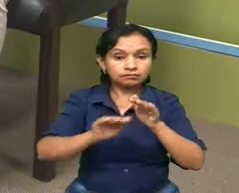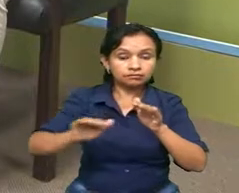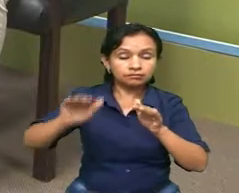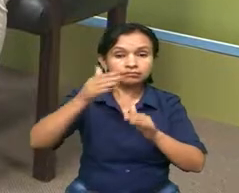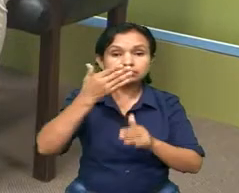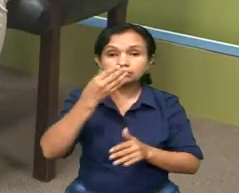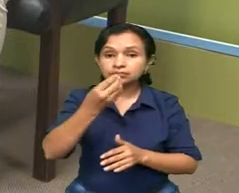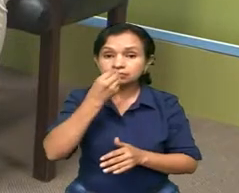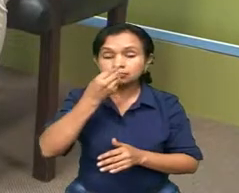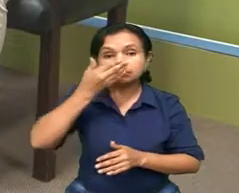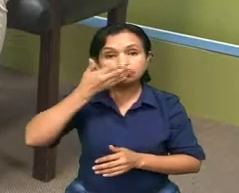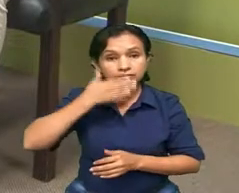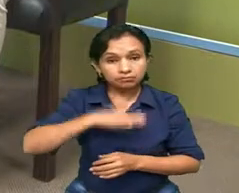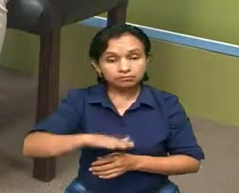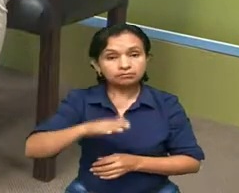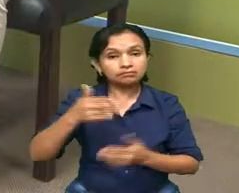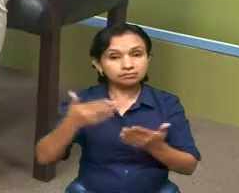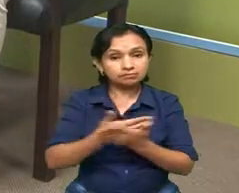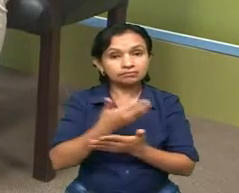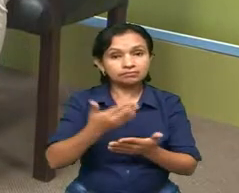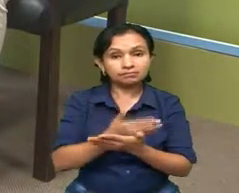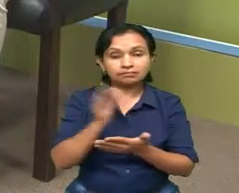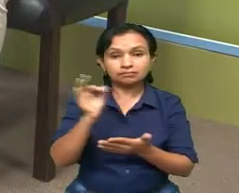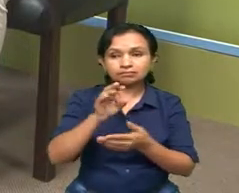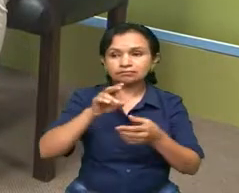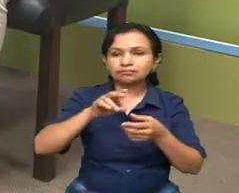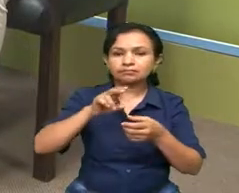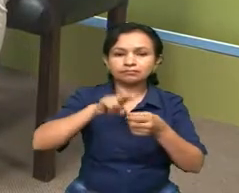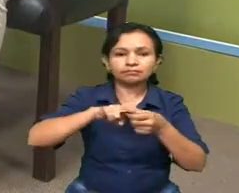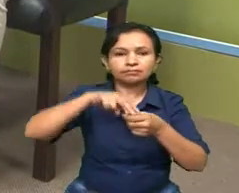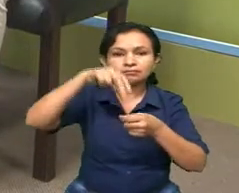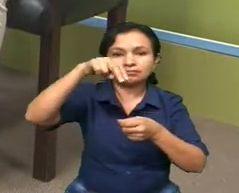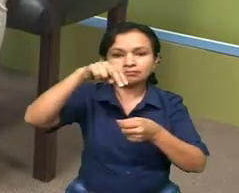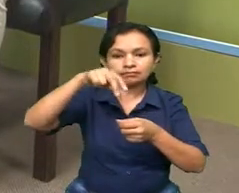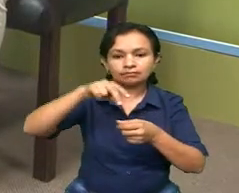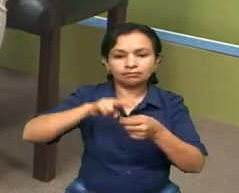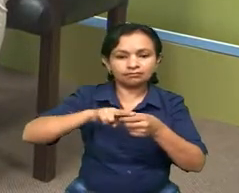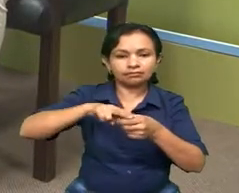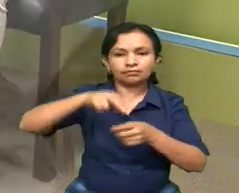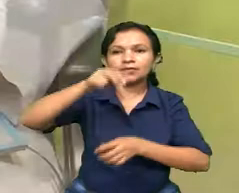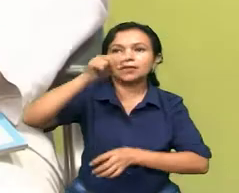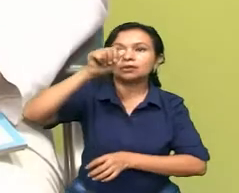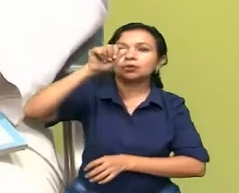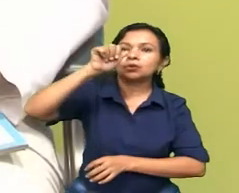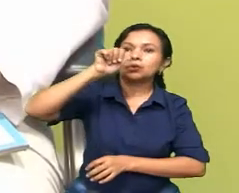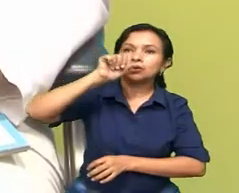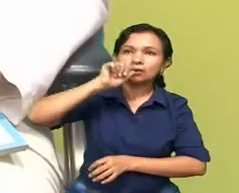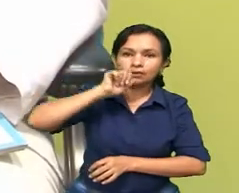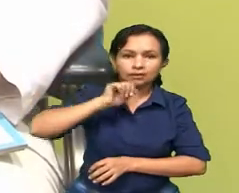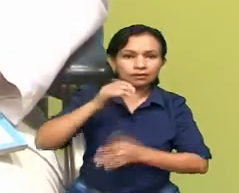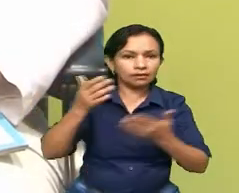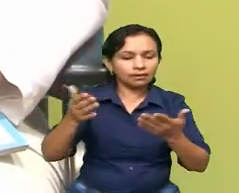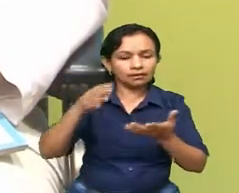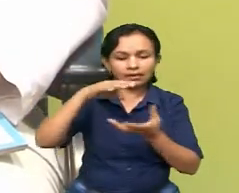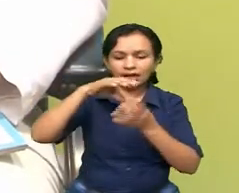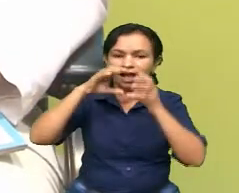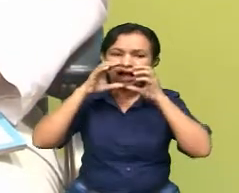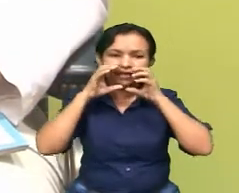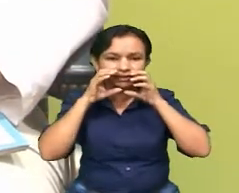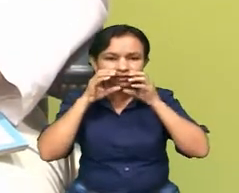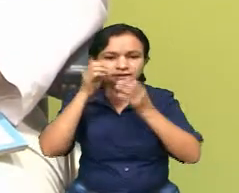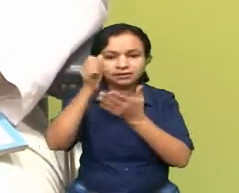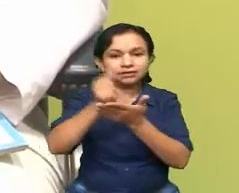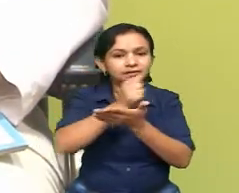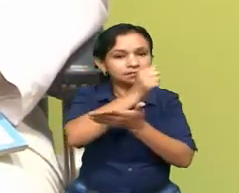hábitos de alimentación, más que antes. Ahora existen las gaseosas, entre más grandes, más tomamos, hamburguesas, pizzas, que el